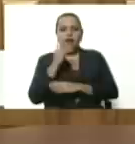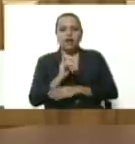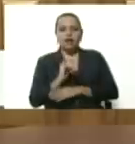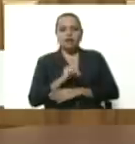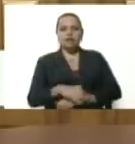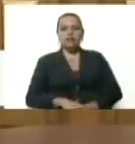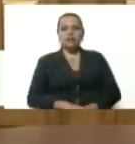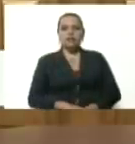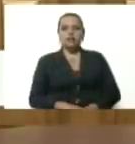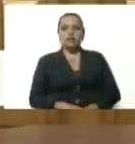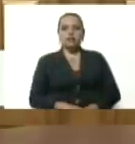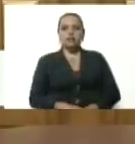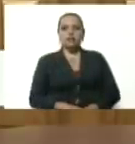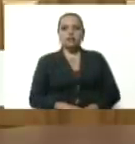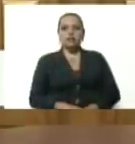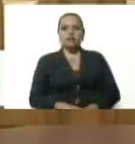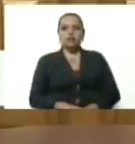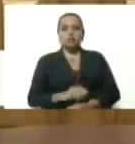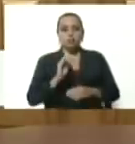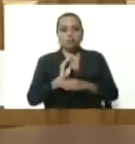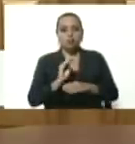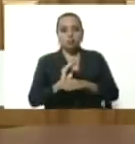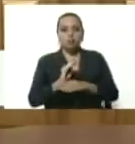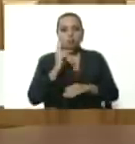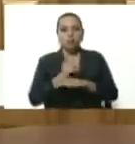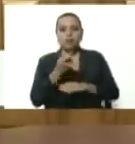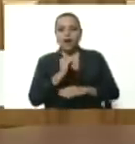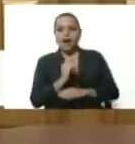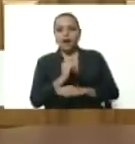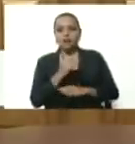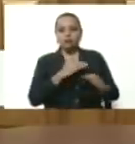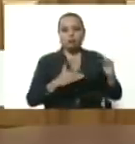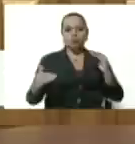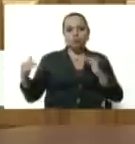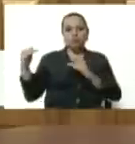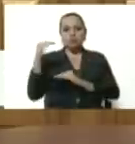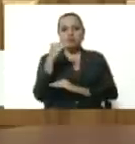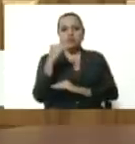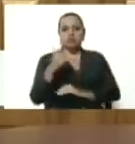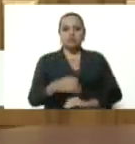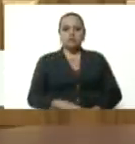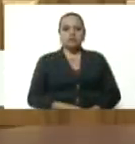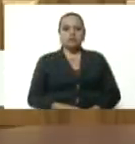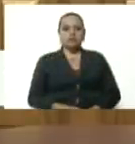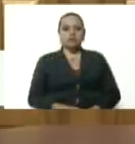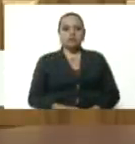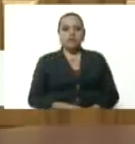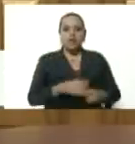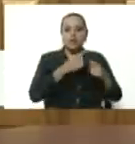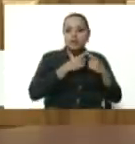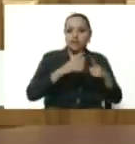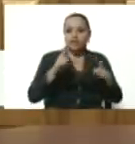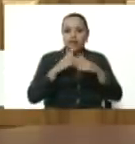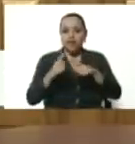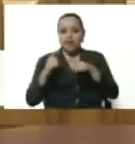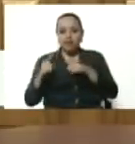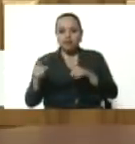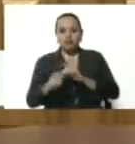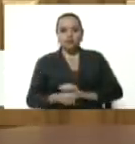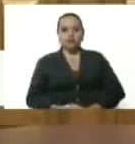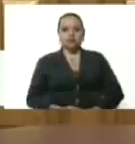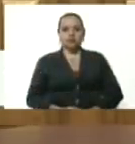suprapartido y debía estar por encima de las naturales diferencias